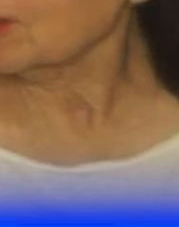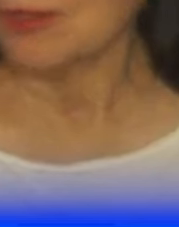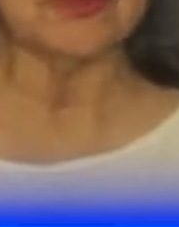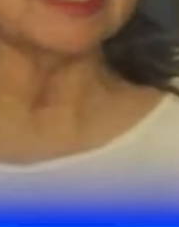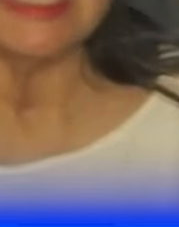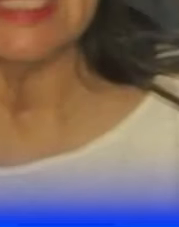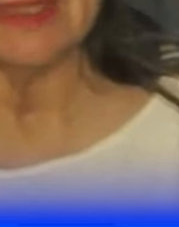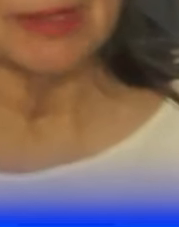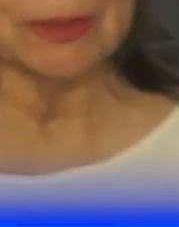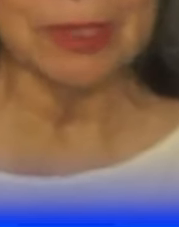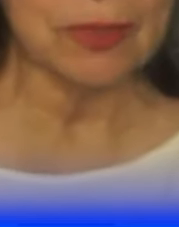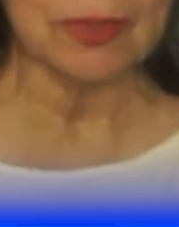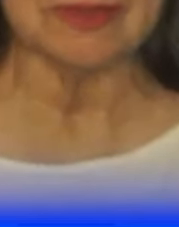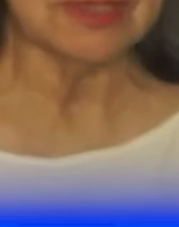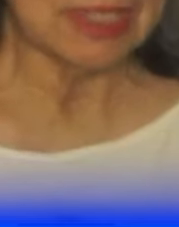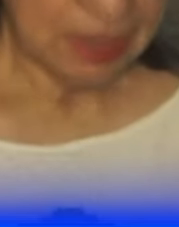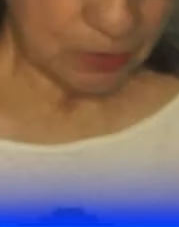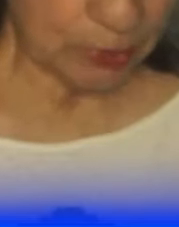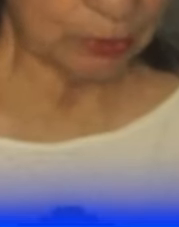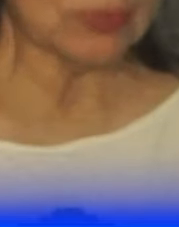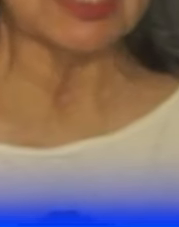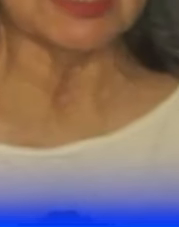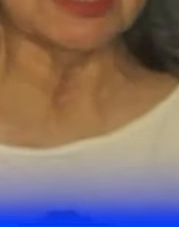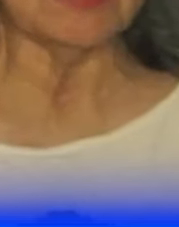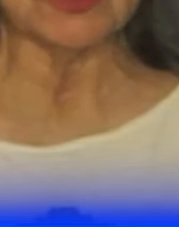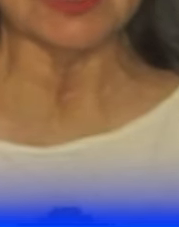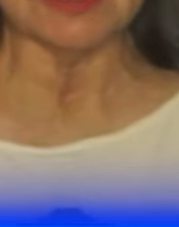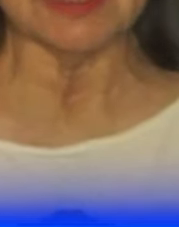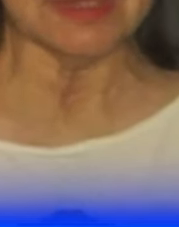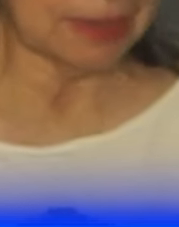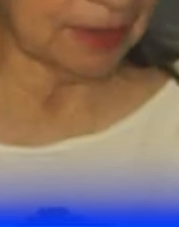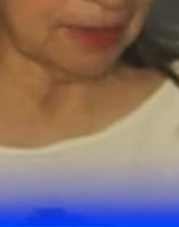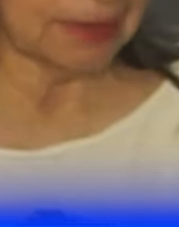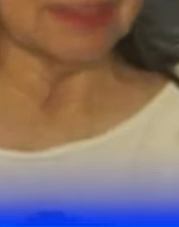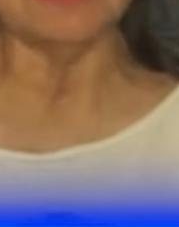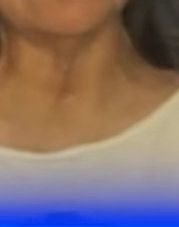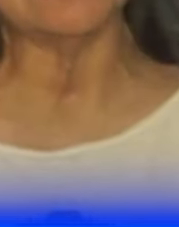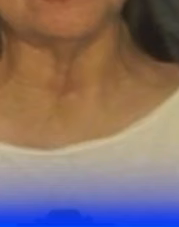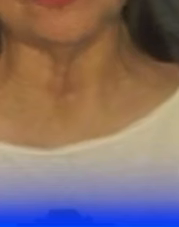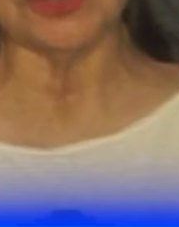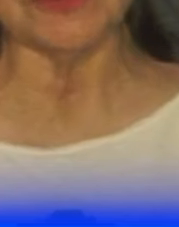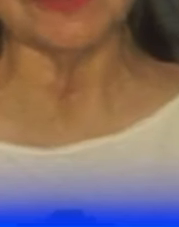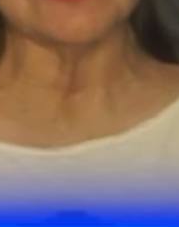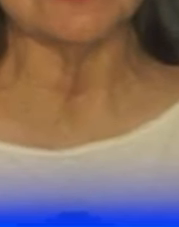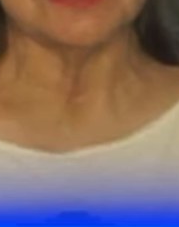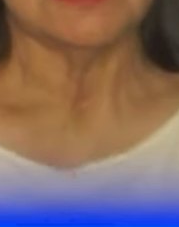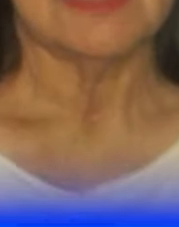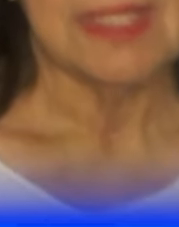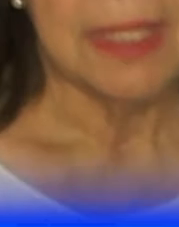historias que te Ay. tocan el alma, el corazón. Y bueno, entonces queríamos traerlas otra